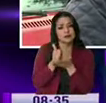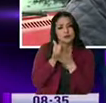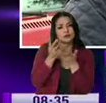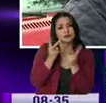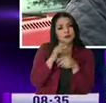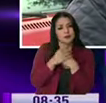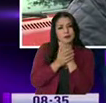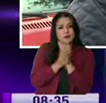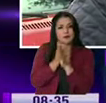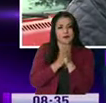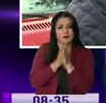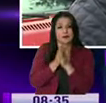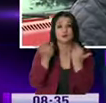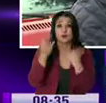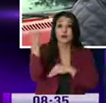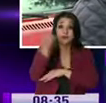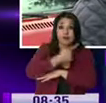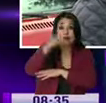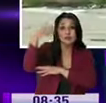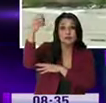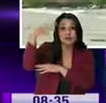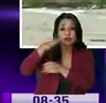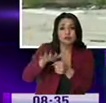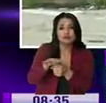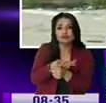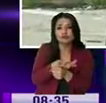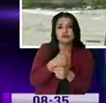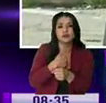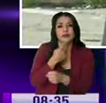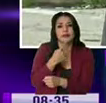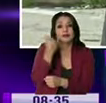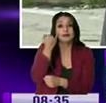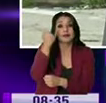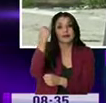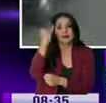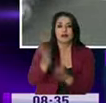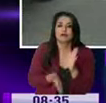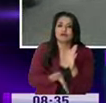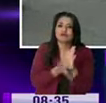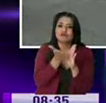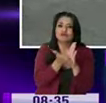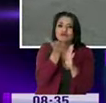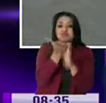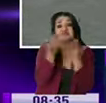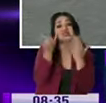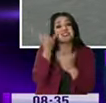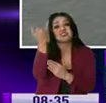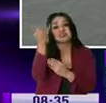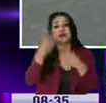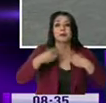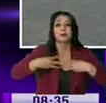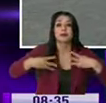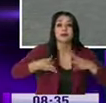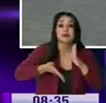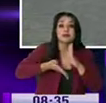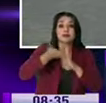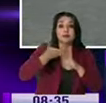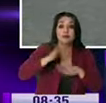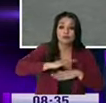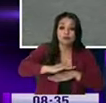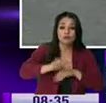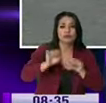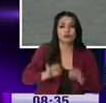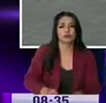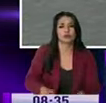aprovechamos la mañana soleada para marchar vuelvo y les doy la idea en concreto ojalá la autoridad en este caso tome en cuenta